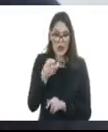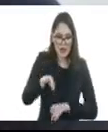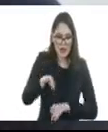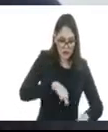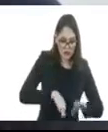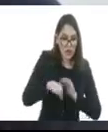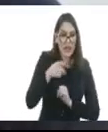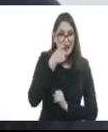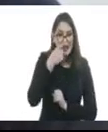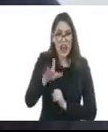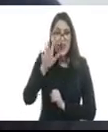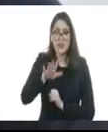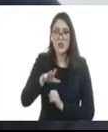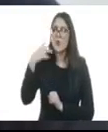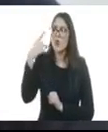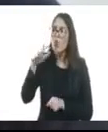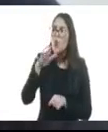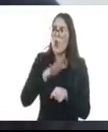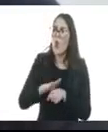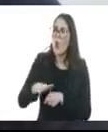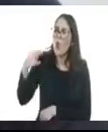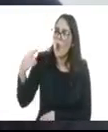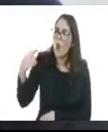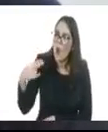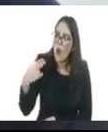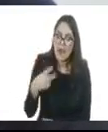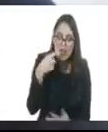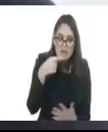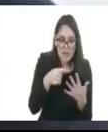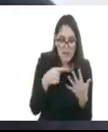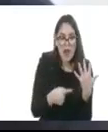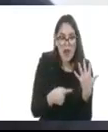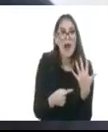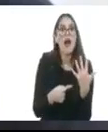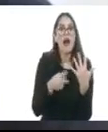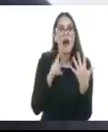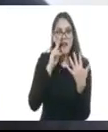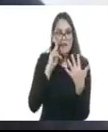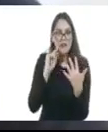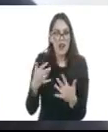no existe, y el hecho de nombrarlo lo pone en la agenda pública.